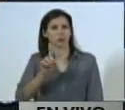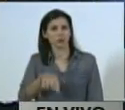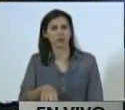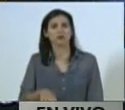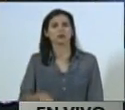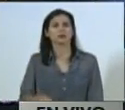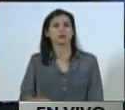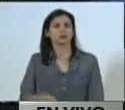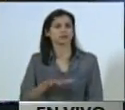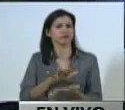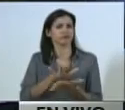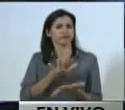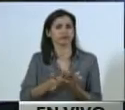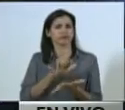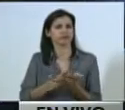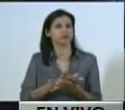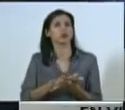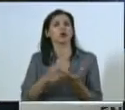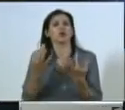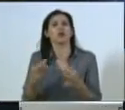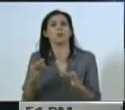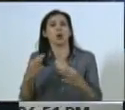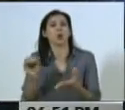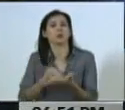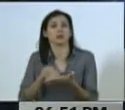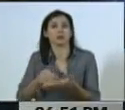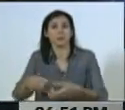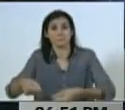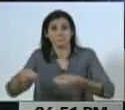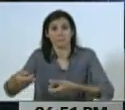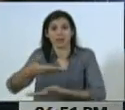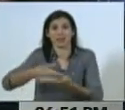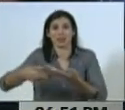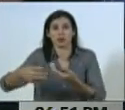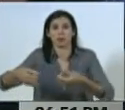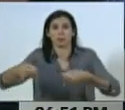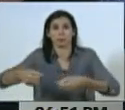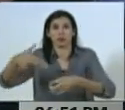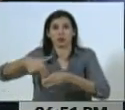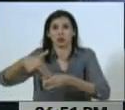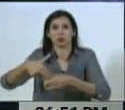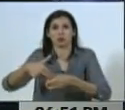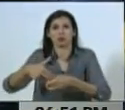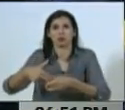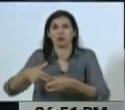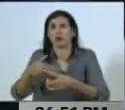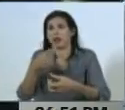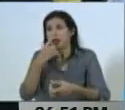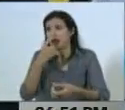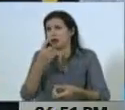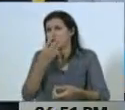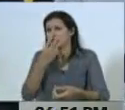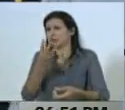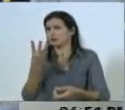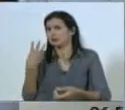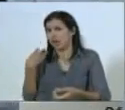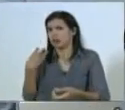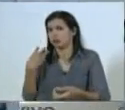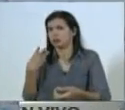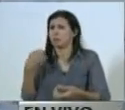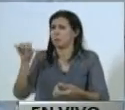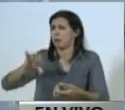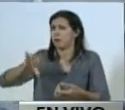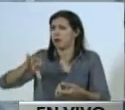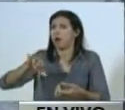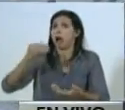la estabilidad del mercado petrolero que se nos ha escapado en los últimos 3 años